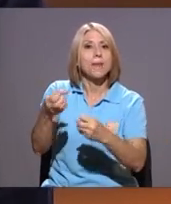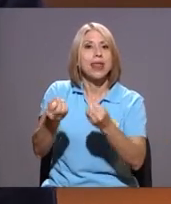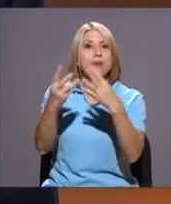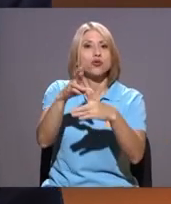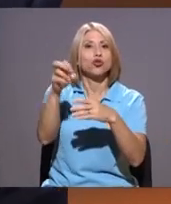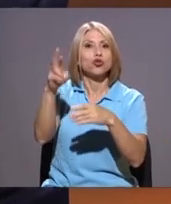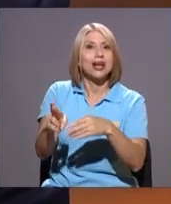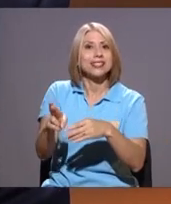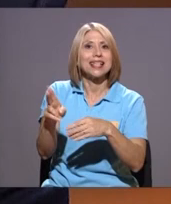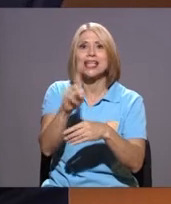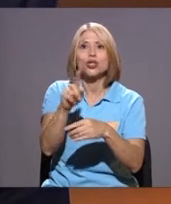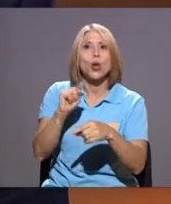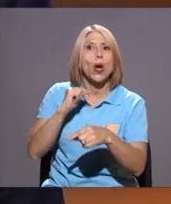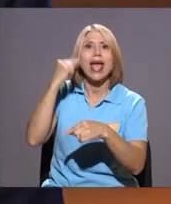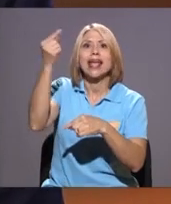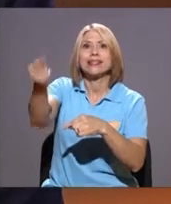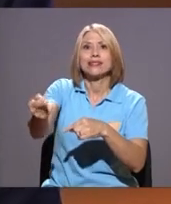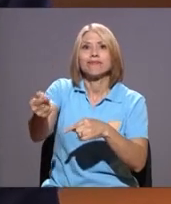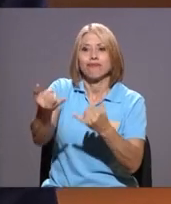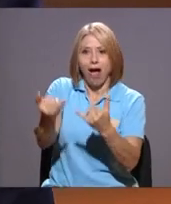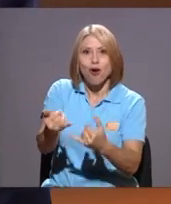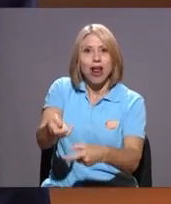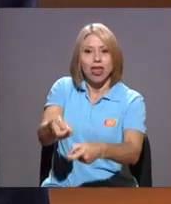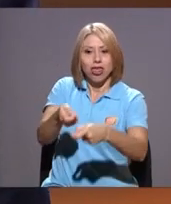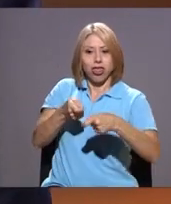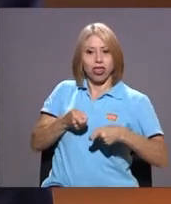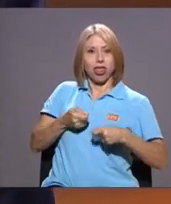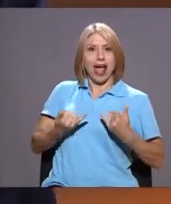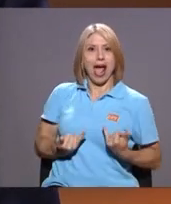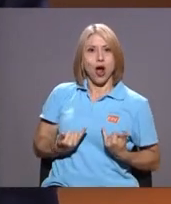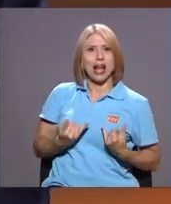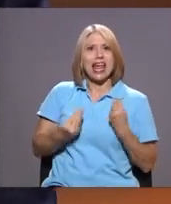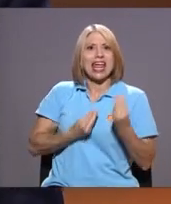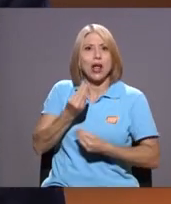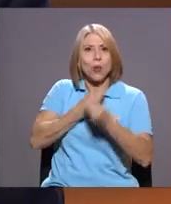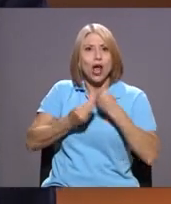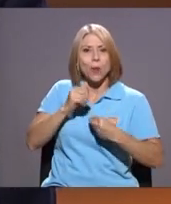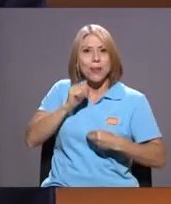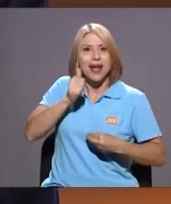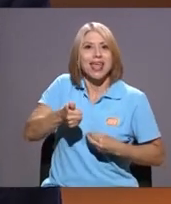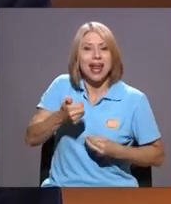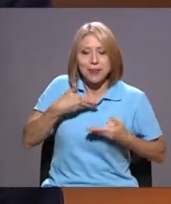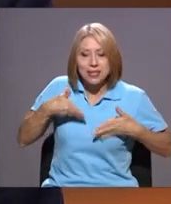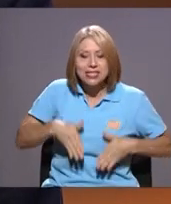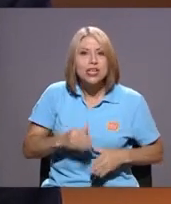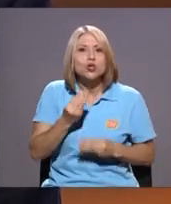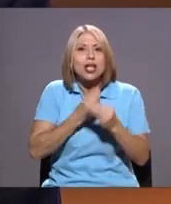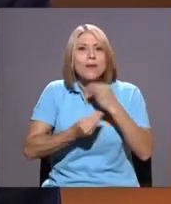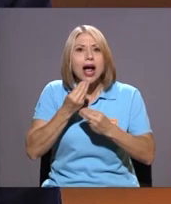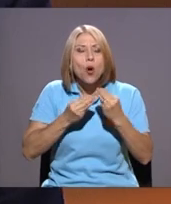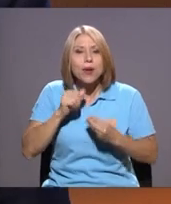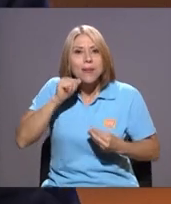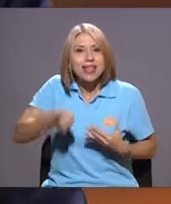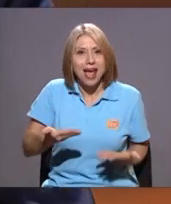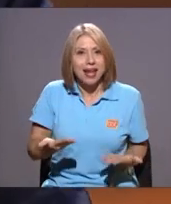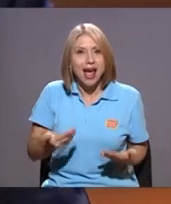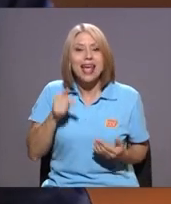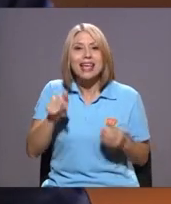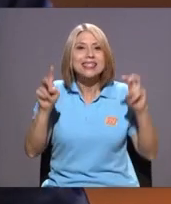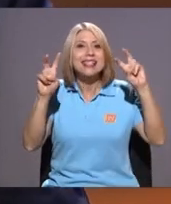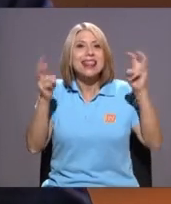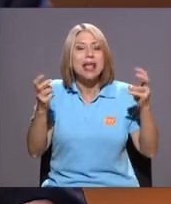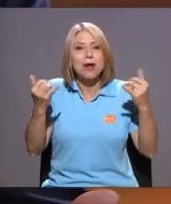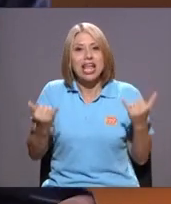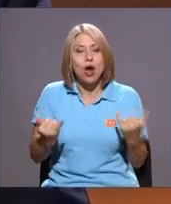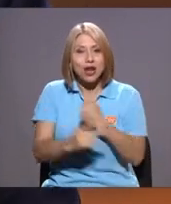es que voy a comer mañana o que van a comer mis hijos mañana y eso es el tema que creo yo el país ha dejado a un nivel